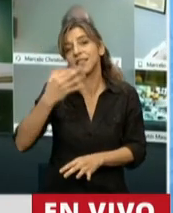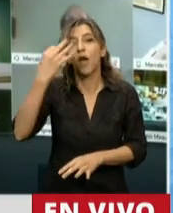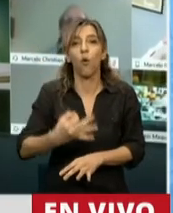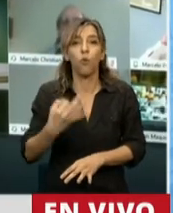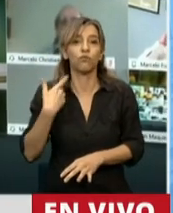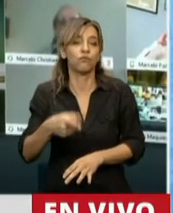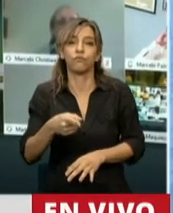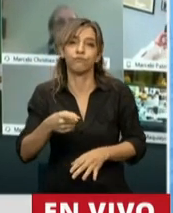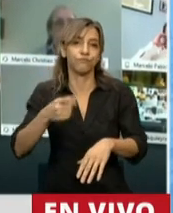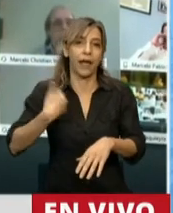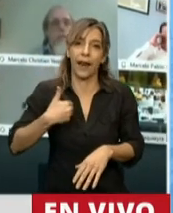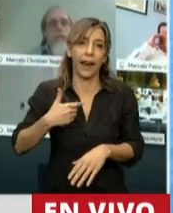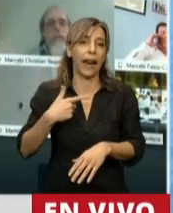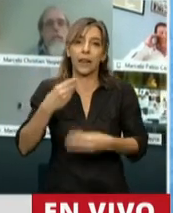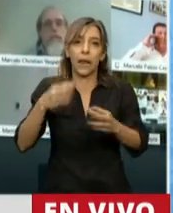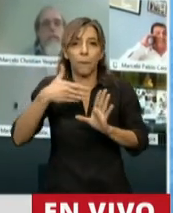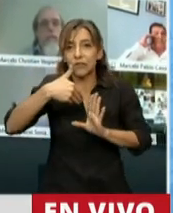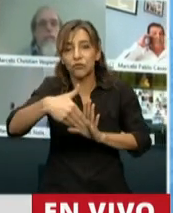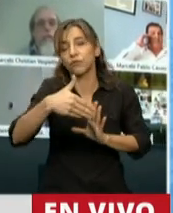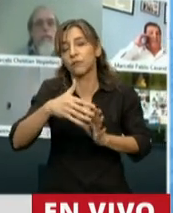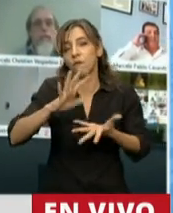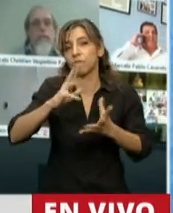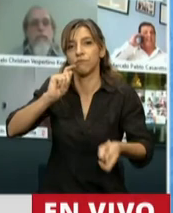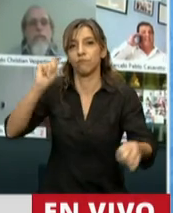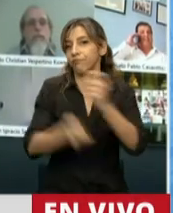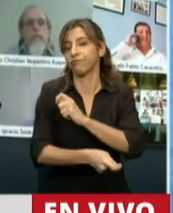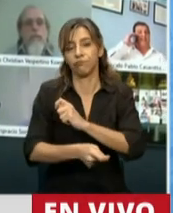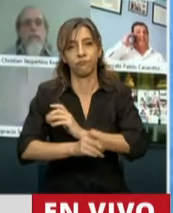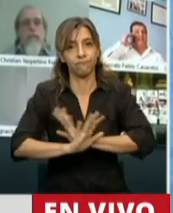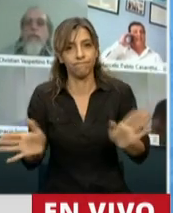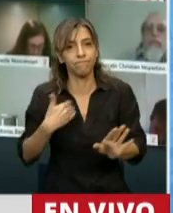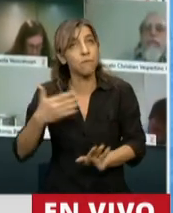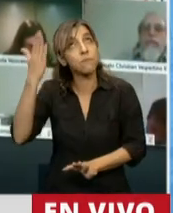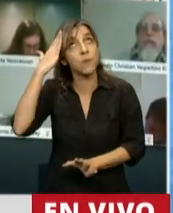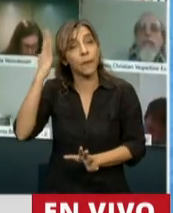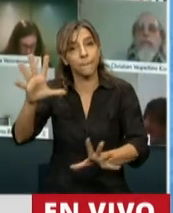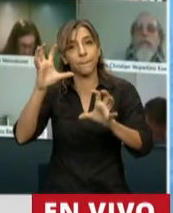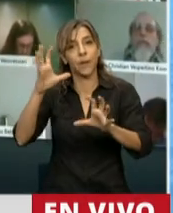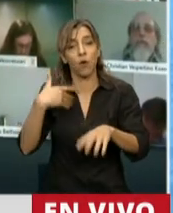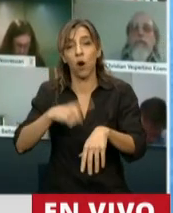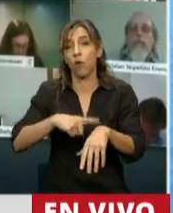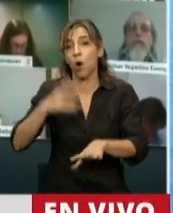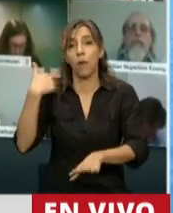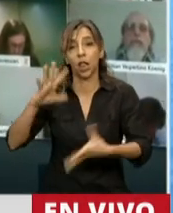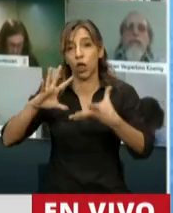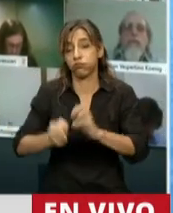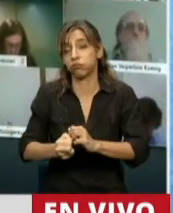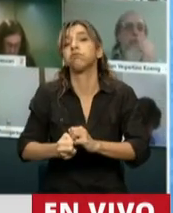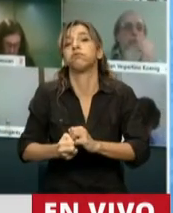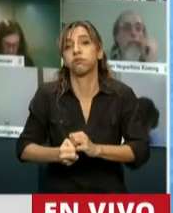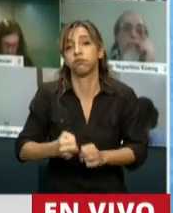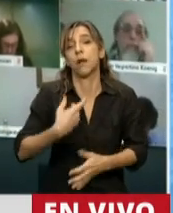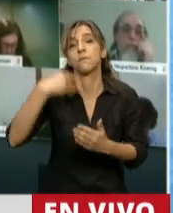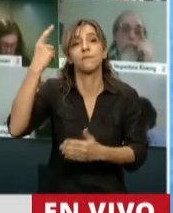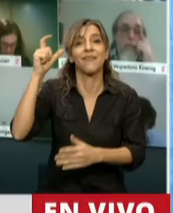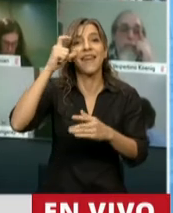que la Argentina venía recorriendo. Me vienen a la memoria, mientras reflexiono sobre este quiebre, las palabras del exministro Duhovne a